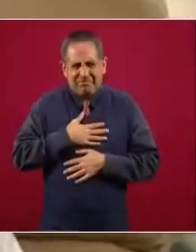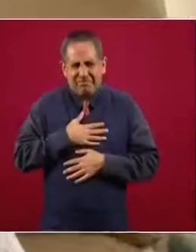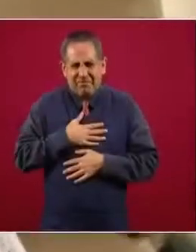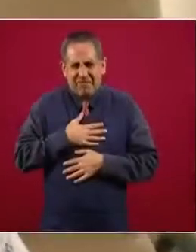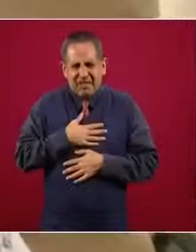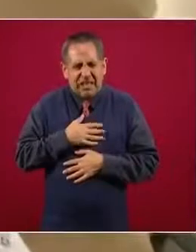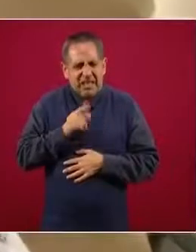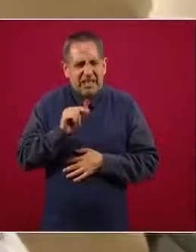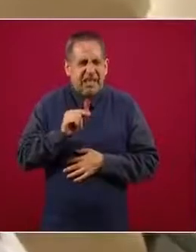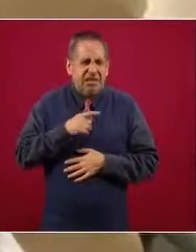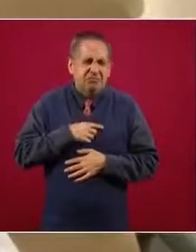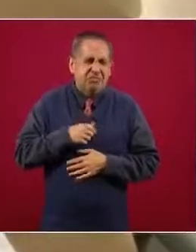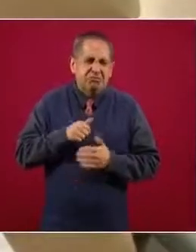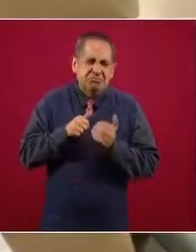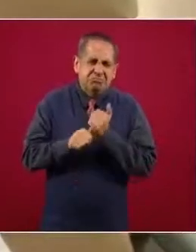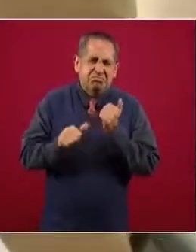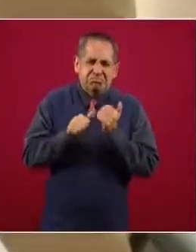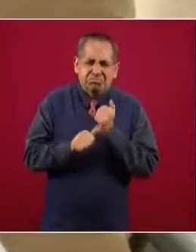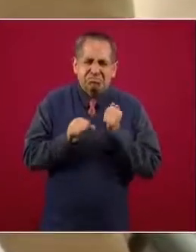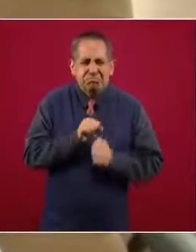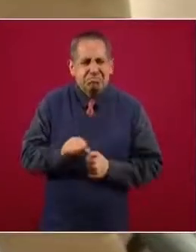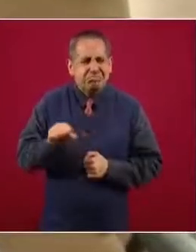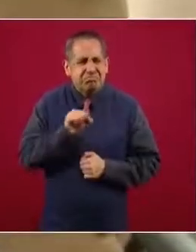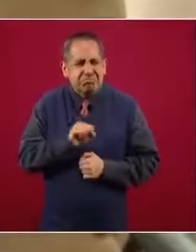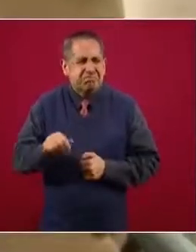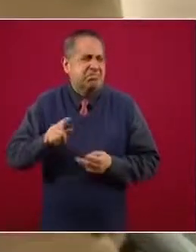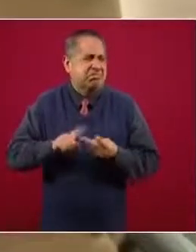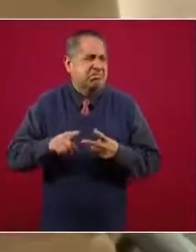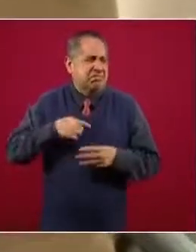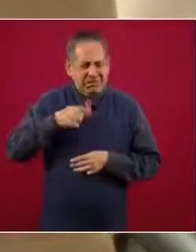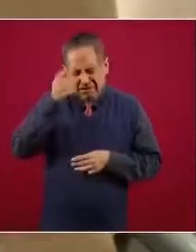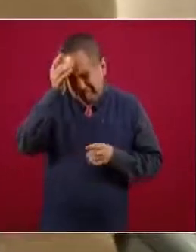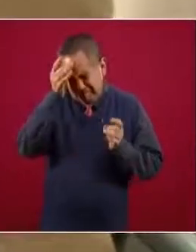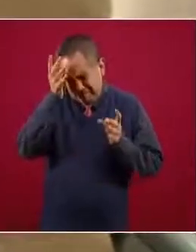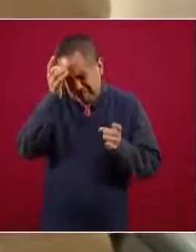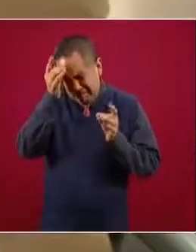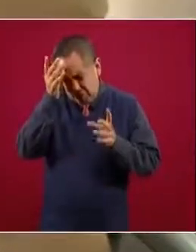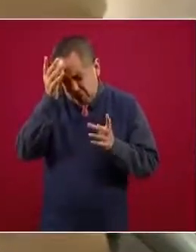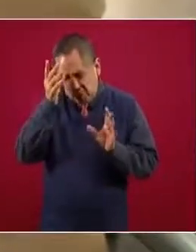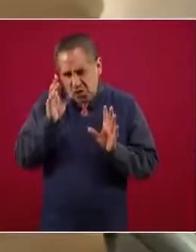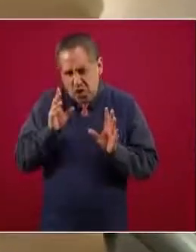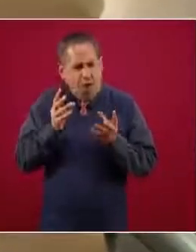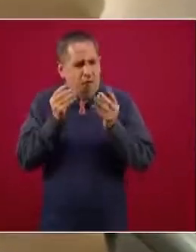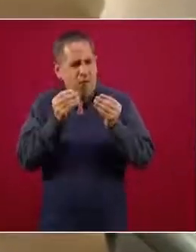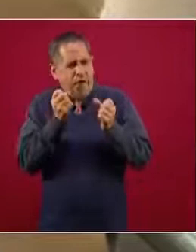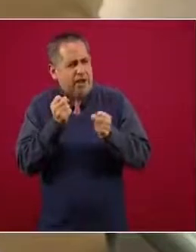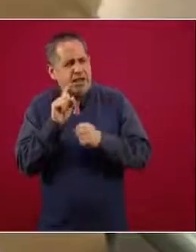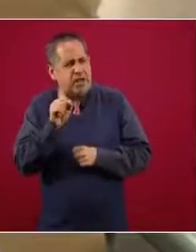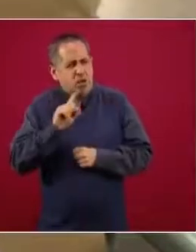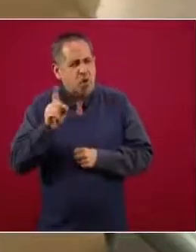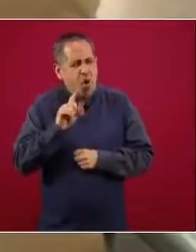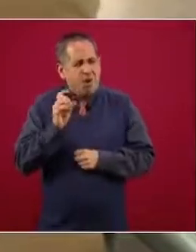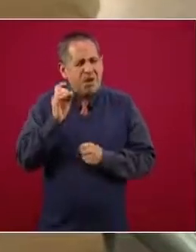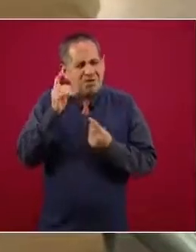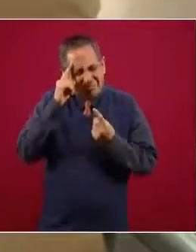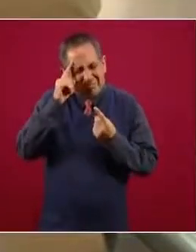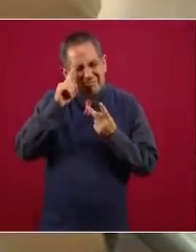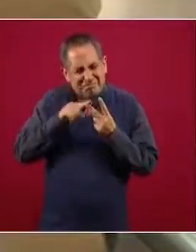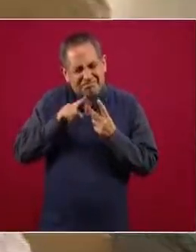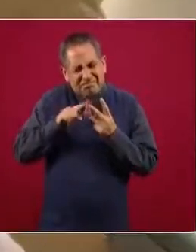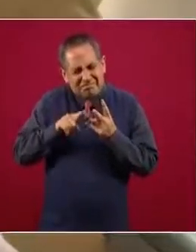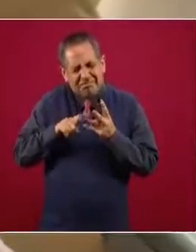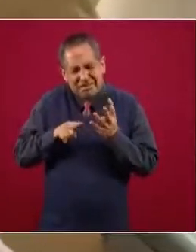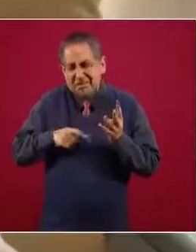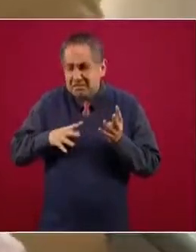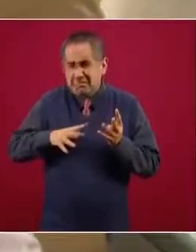un poco de diarrea, un poquito de dolor de cabeza. No fue muy, muy fuerte, pero todos los síntomas los tuve.